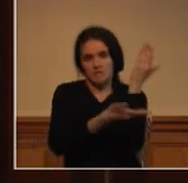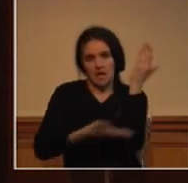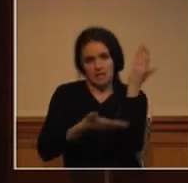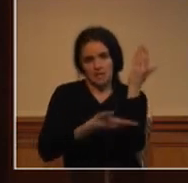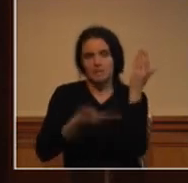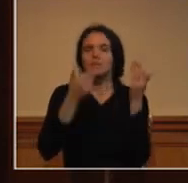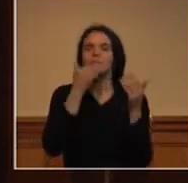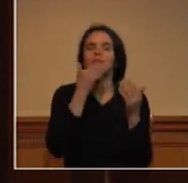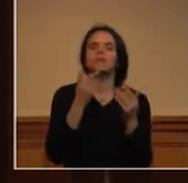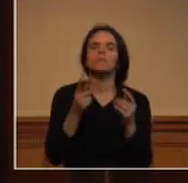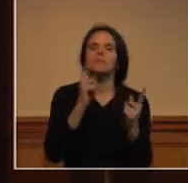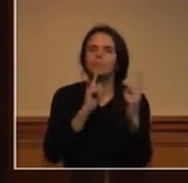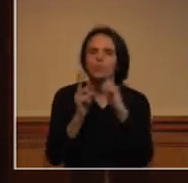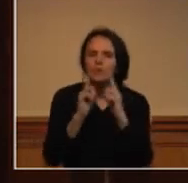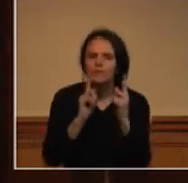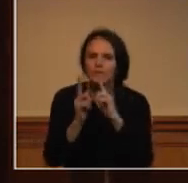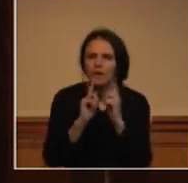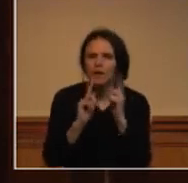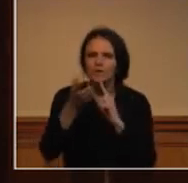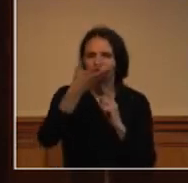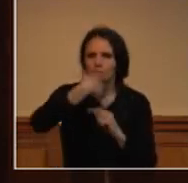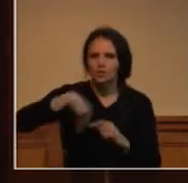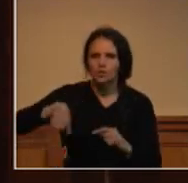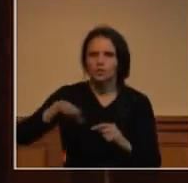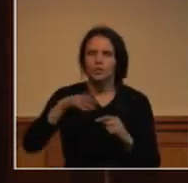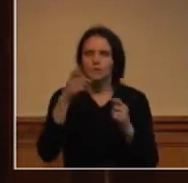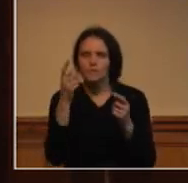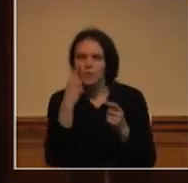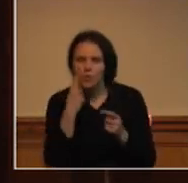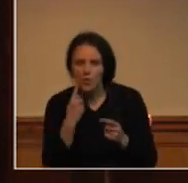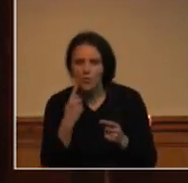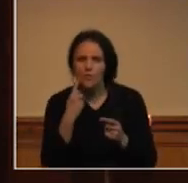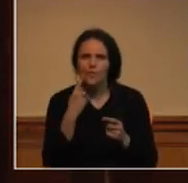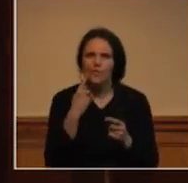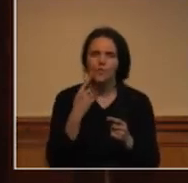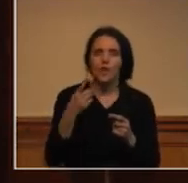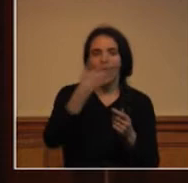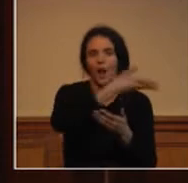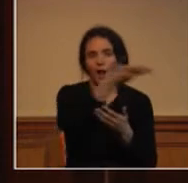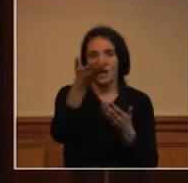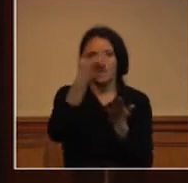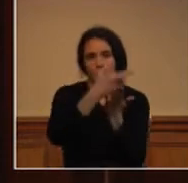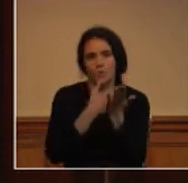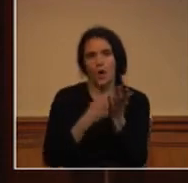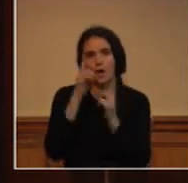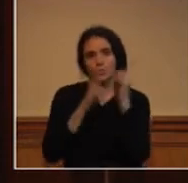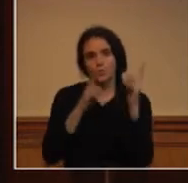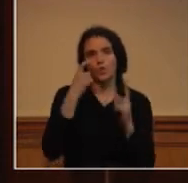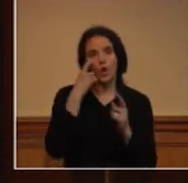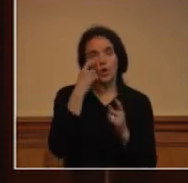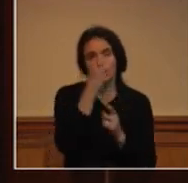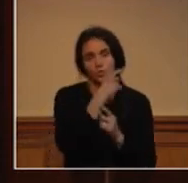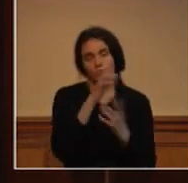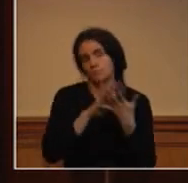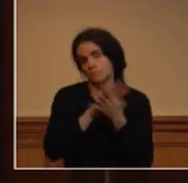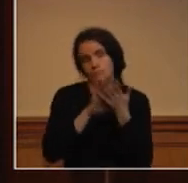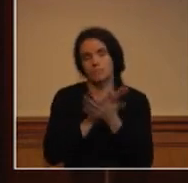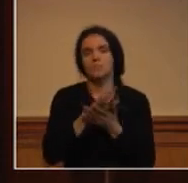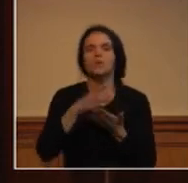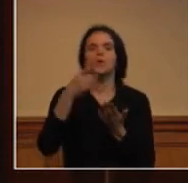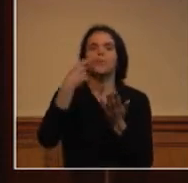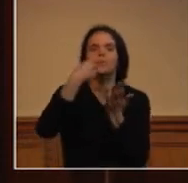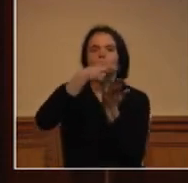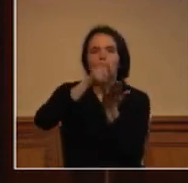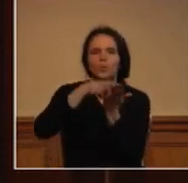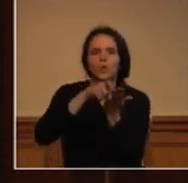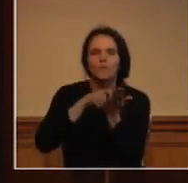una prueba que era la prueba que estábamos escalando en el proyecto, que tal vez algunos de ustedes la conocen, que es la prueba